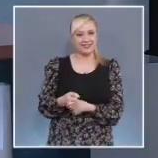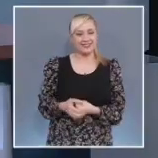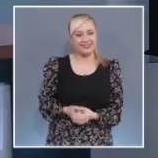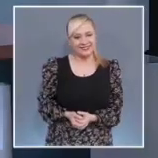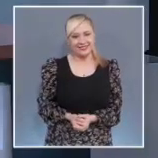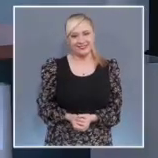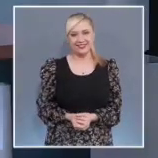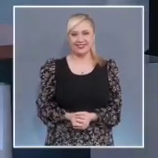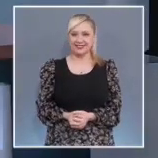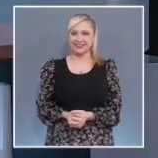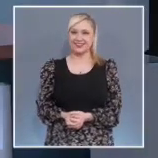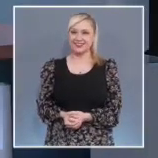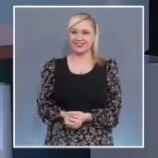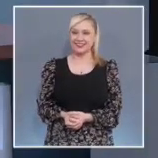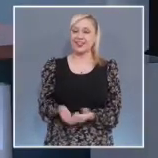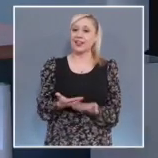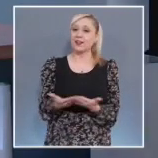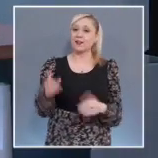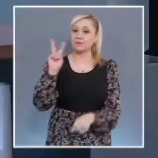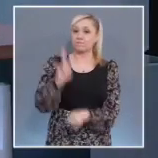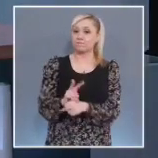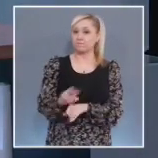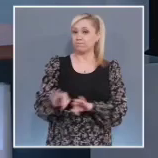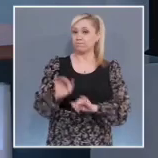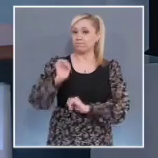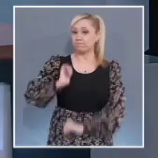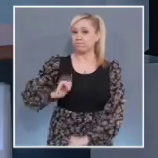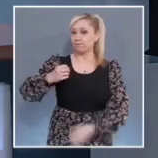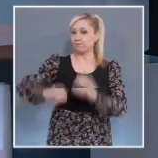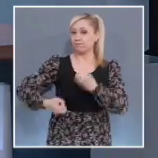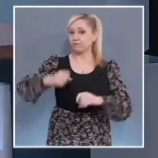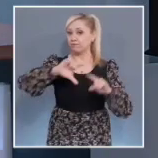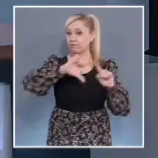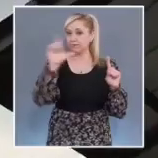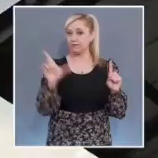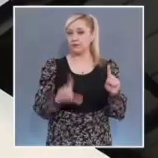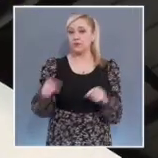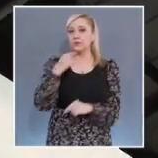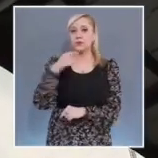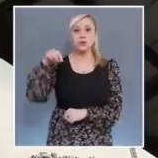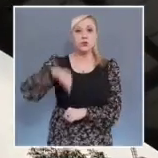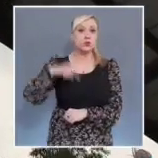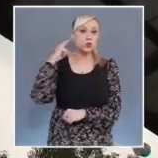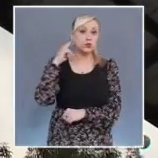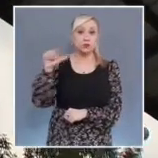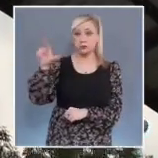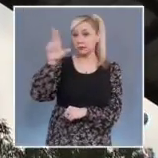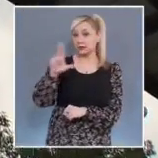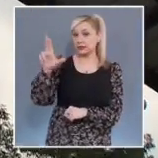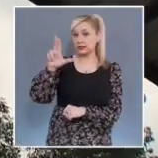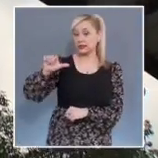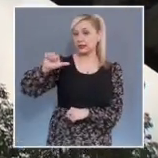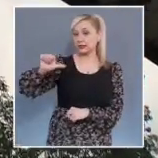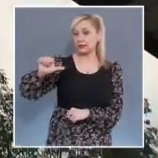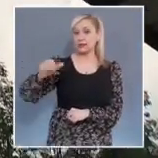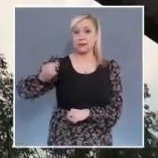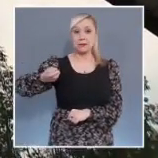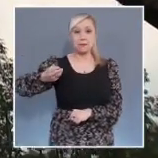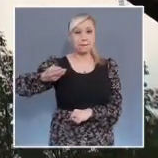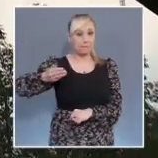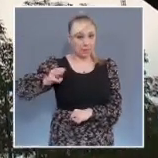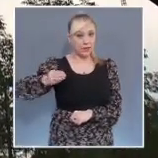El Consejo de la Judicatura Federal dio a conocer que a partir del primer minuto de este martes 16 de mayo, los juzgados de distrito